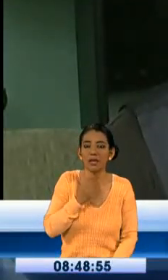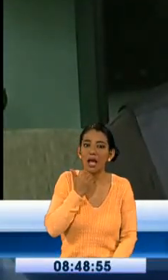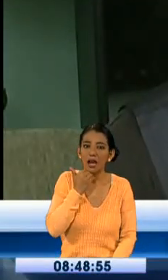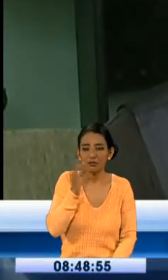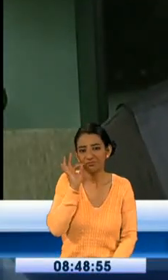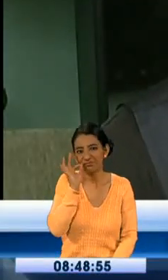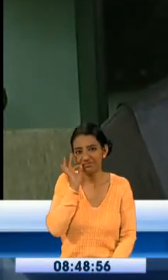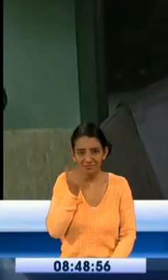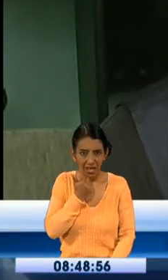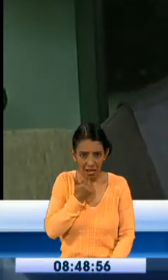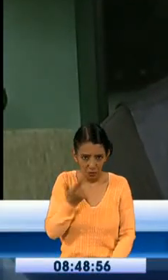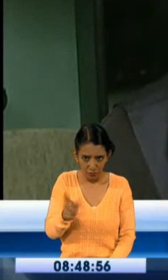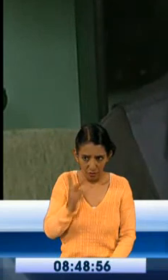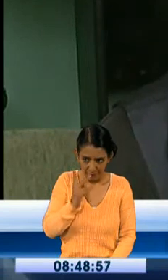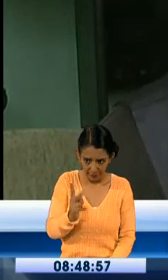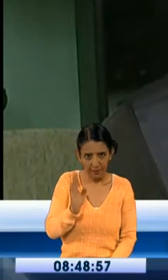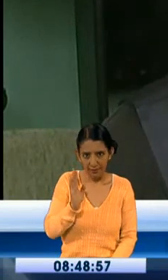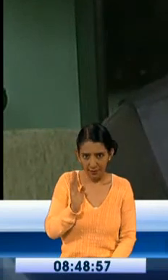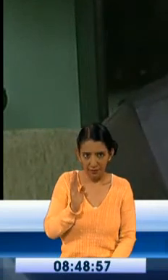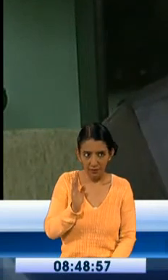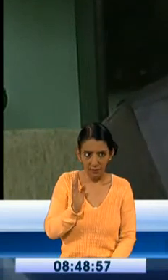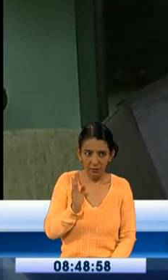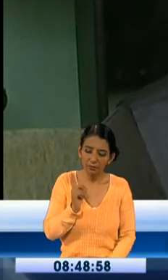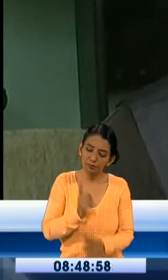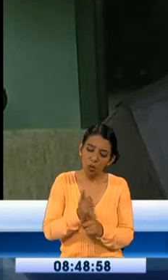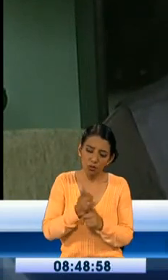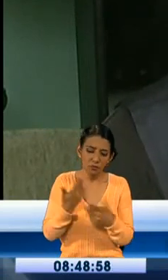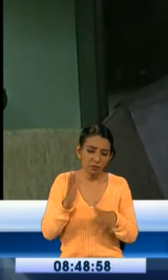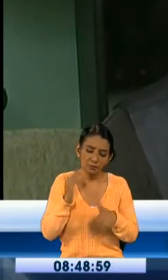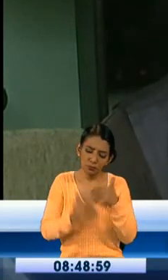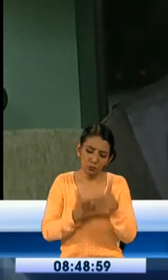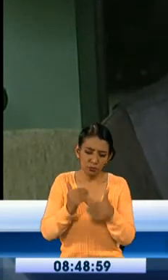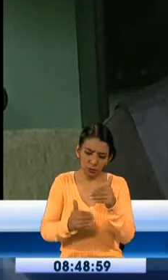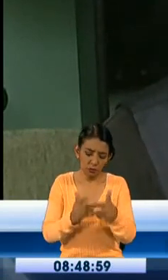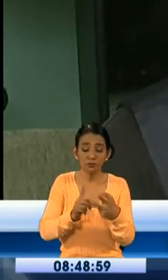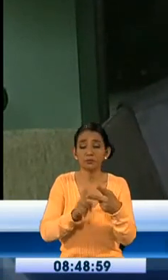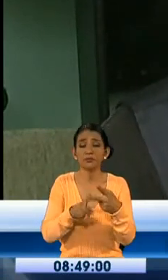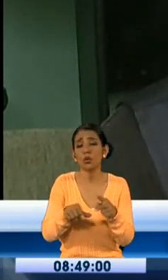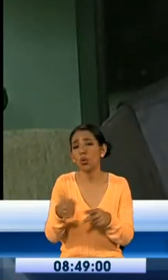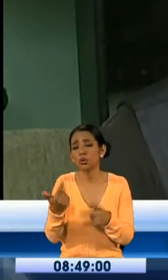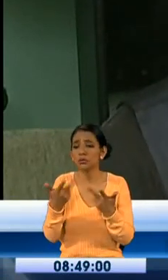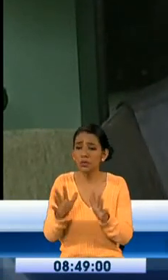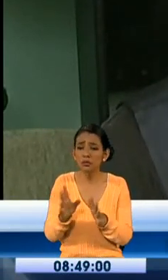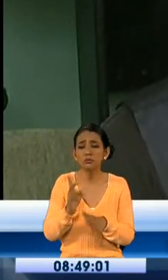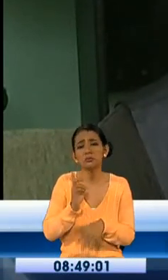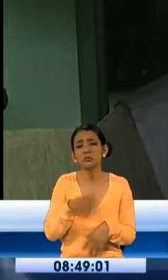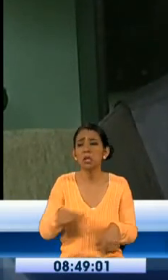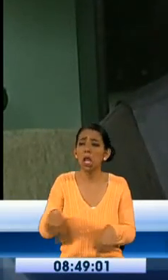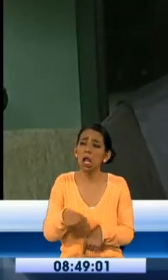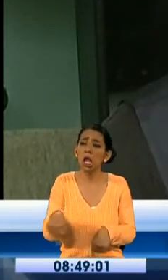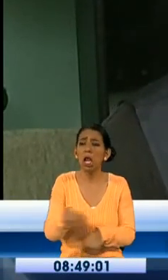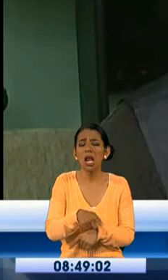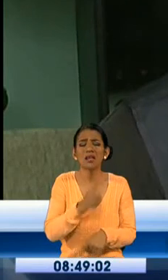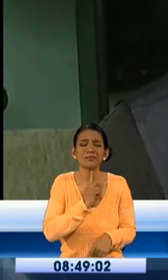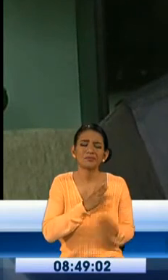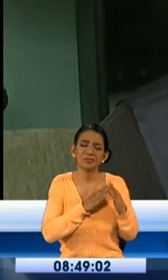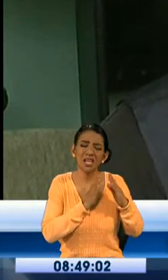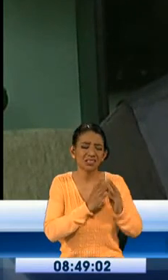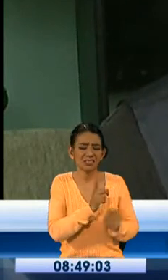estupefaciente. Se tomó el procedimiento respectivo. En otros casos, simplemente manifestaban que se